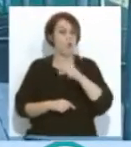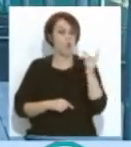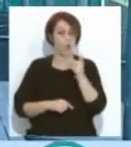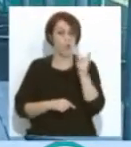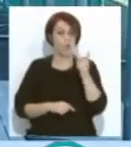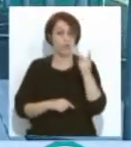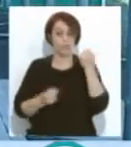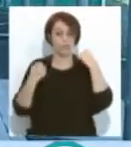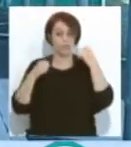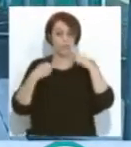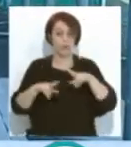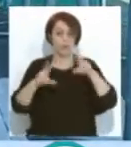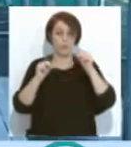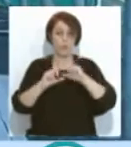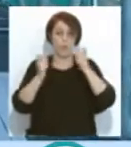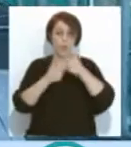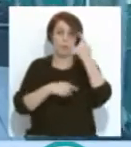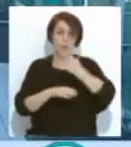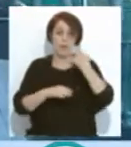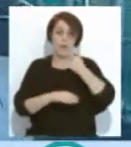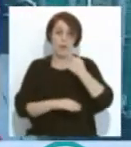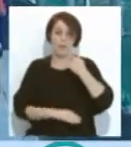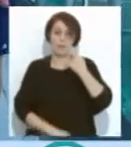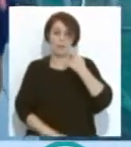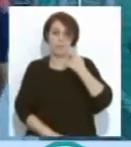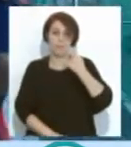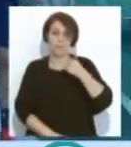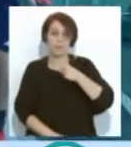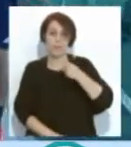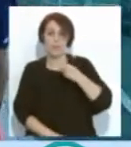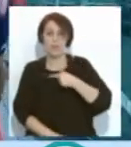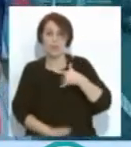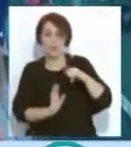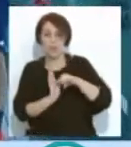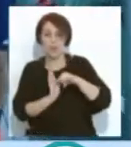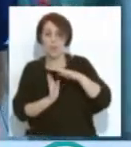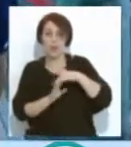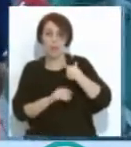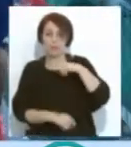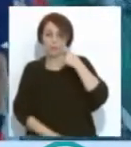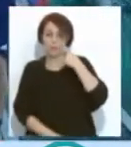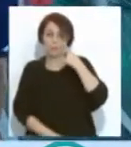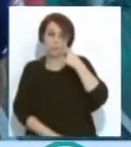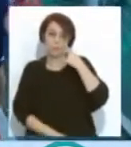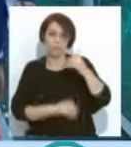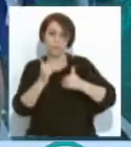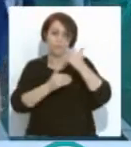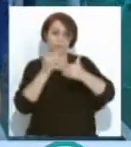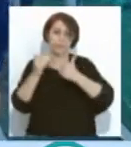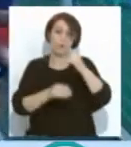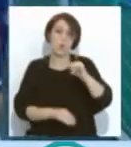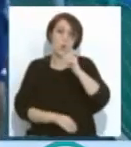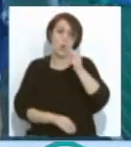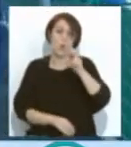entrenamiento de la primera plantilla, se acercaban para seguir las evoluciones de Juanma,